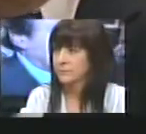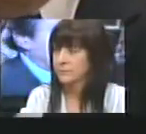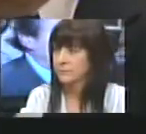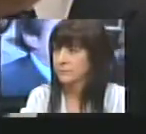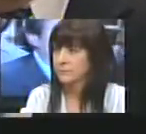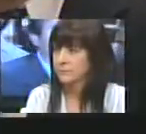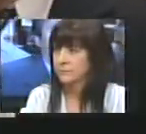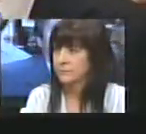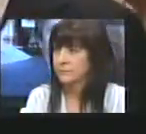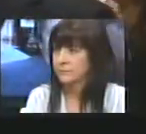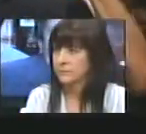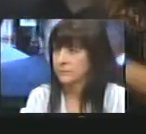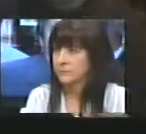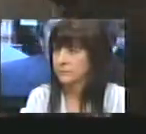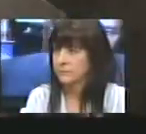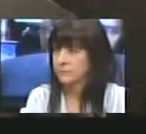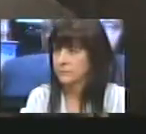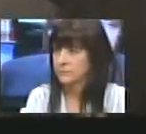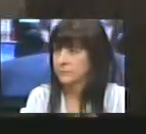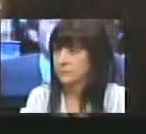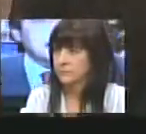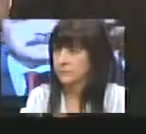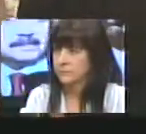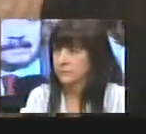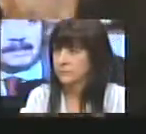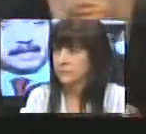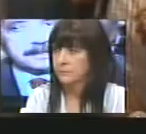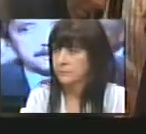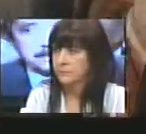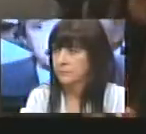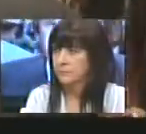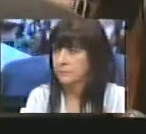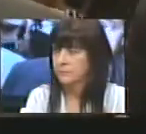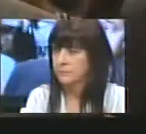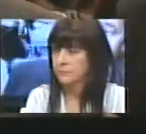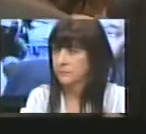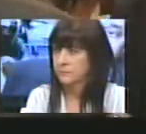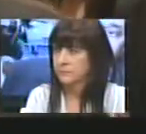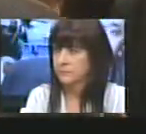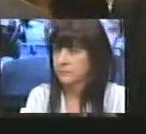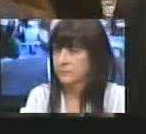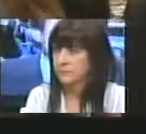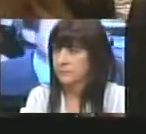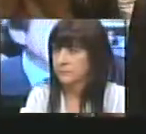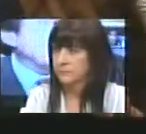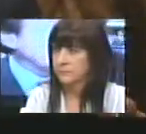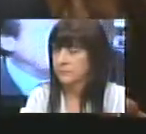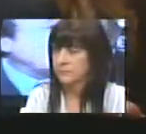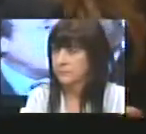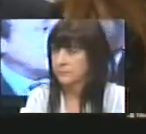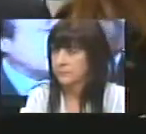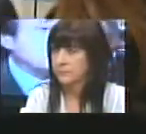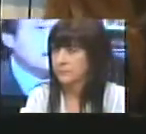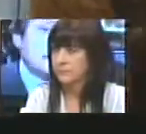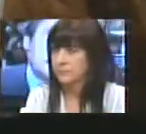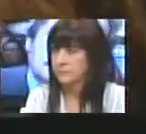dado cuenta que no estaba presente. Yo vengo, yo creo que hay que estar presente. Hay que estar presente, escuchar el discurso. Y cuando ingresa en ese terreno del